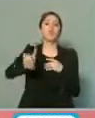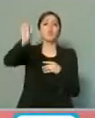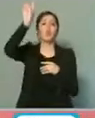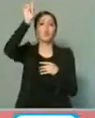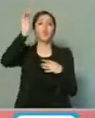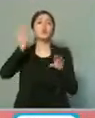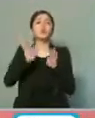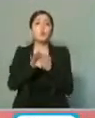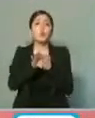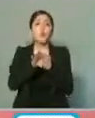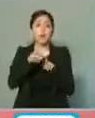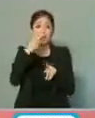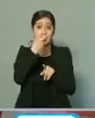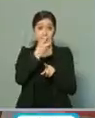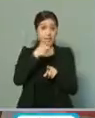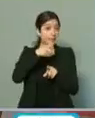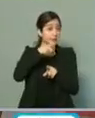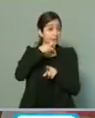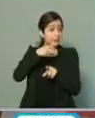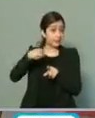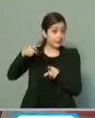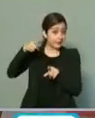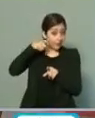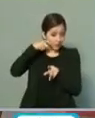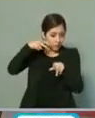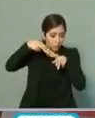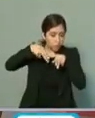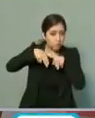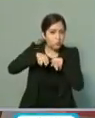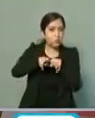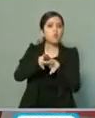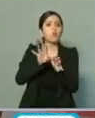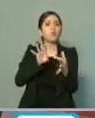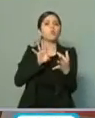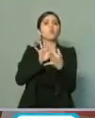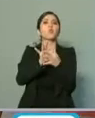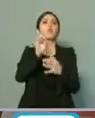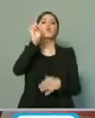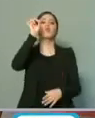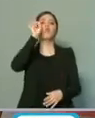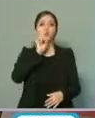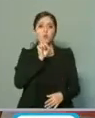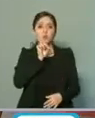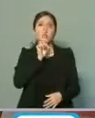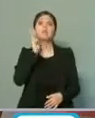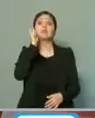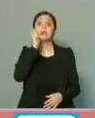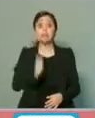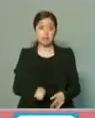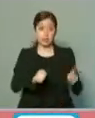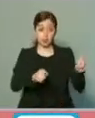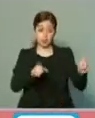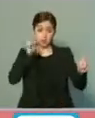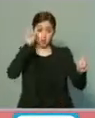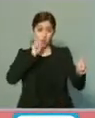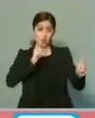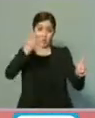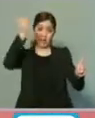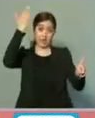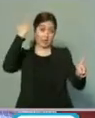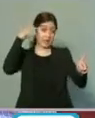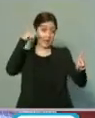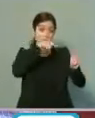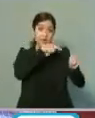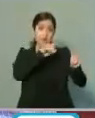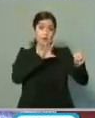de la sexualidad, a través de el contacto sexual con una mujer, porque se consideraba a la mujer la vía